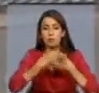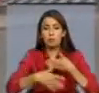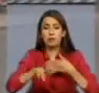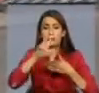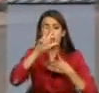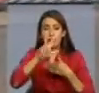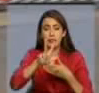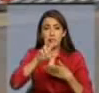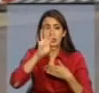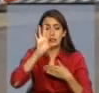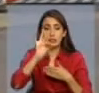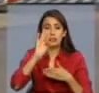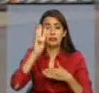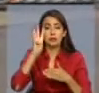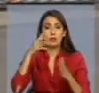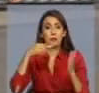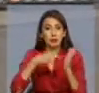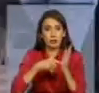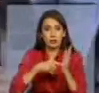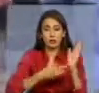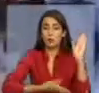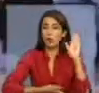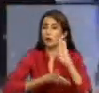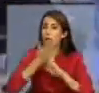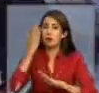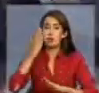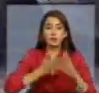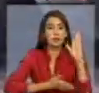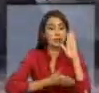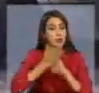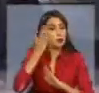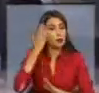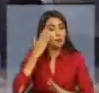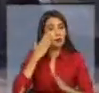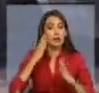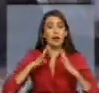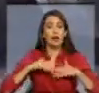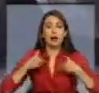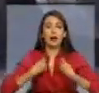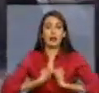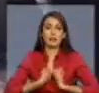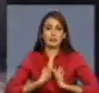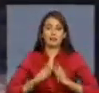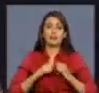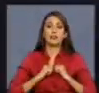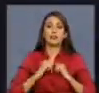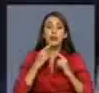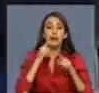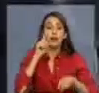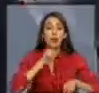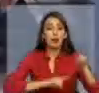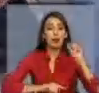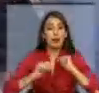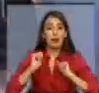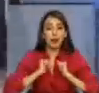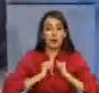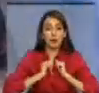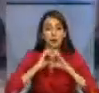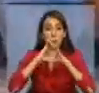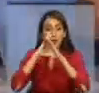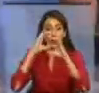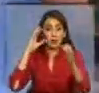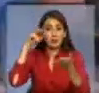394 mil personas dejen la ciudad durante los días de descanso, según datos proporcionados por el Terminal Terrestre